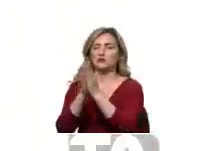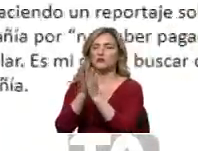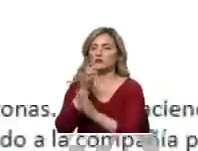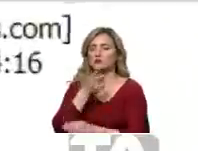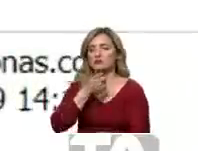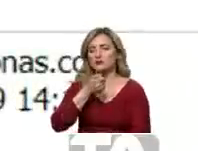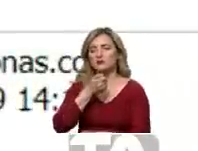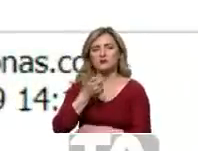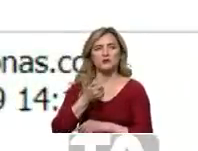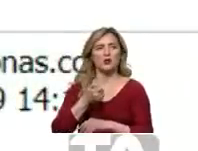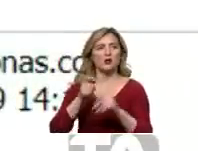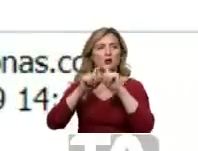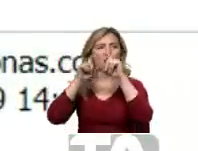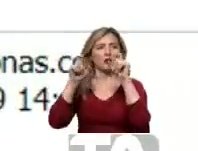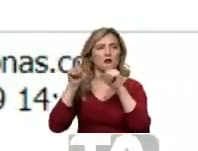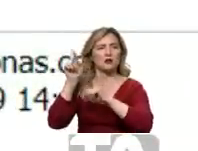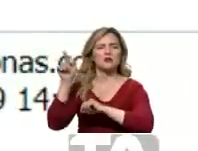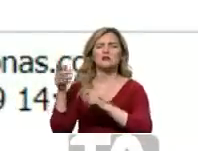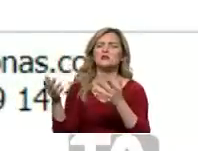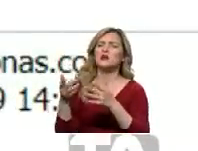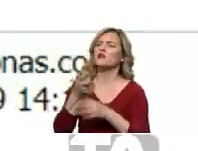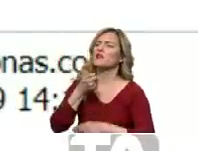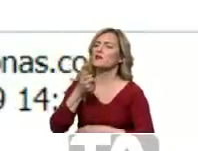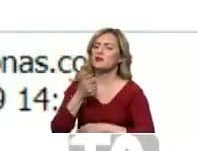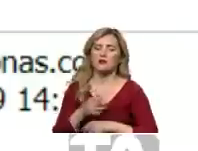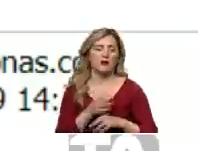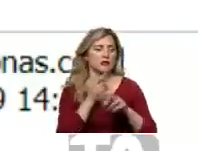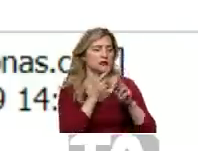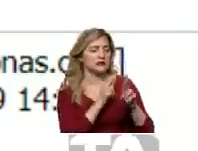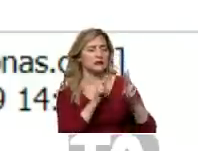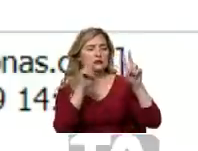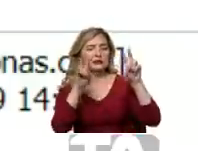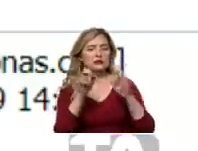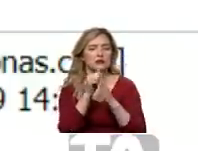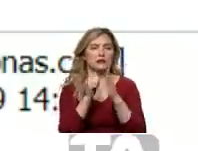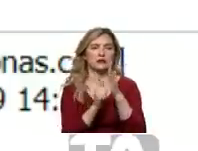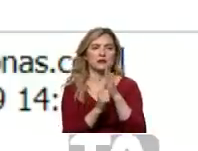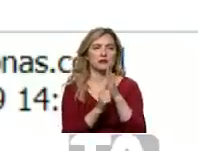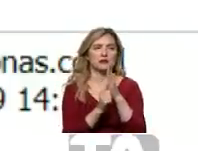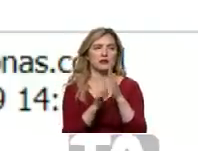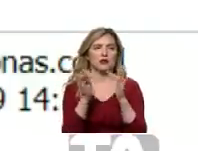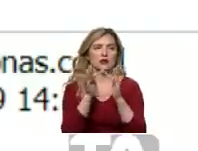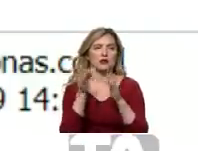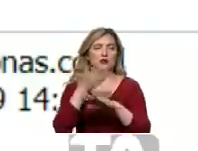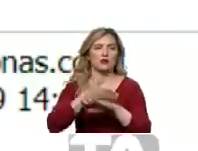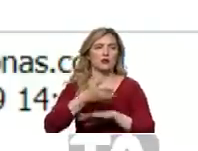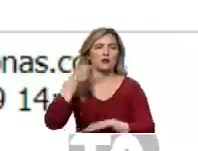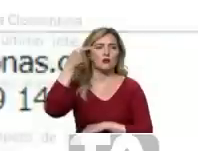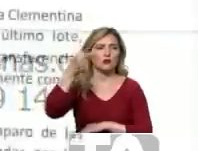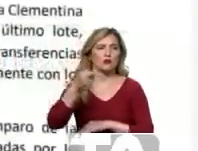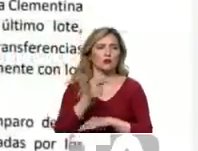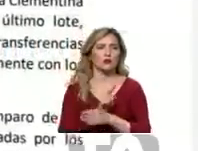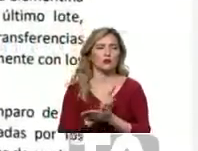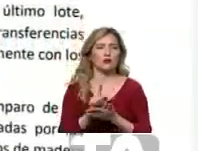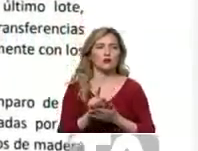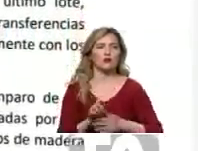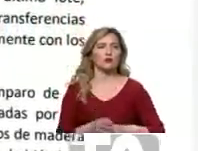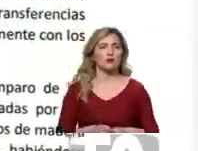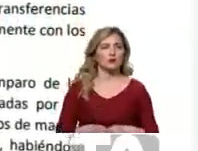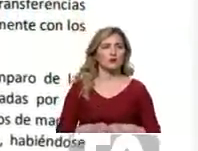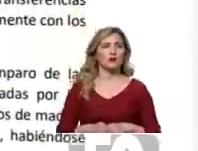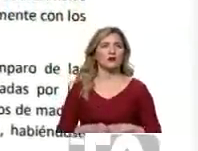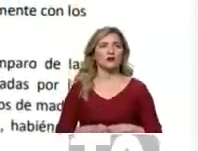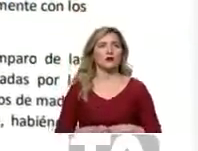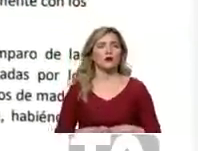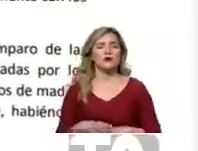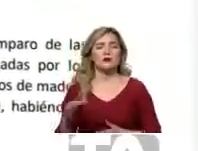la empresa SNB Export. Nos respondieron que por temas de agenda nos contactarán la próxima semana. Quienes sí se han